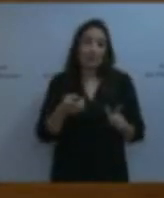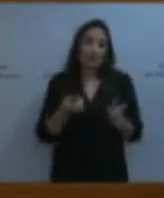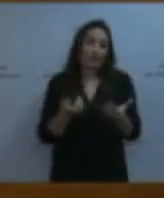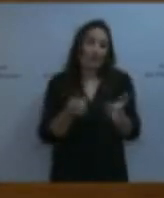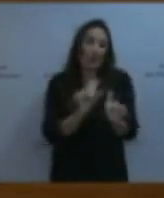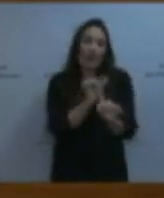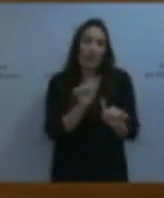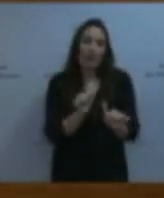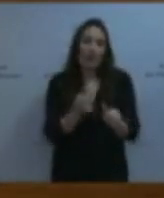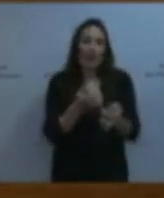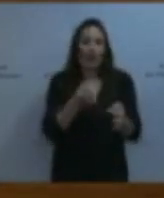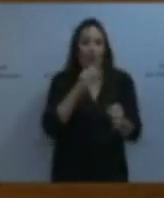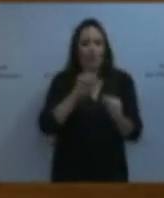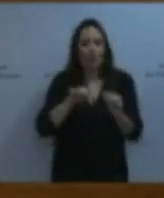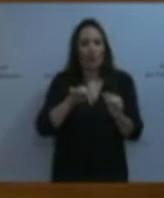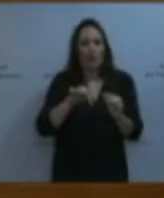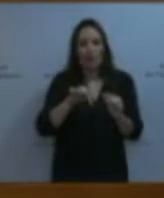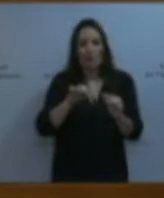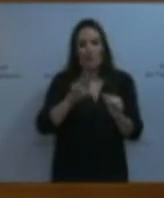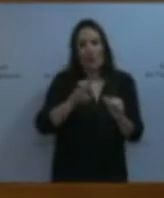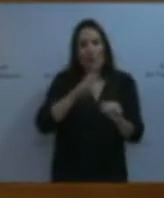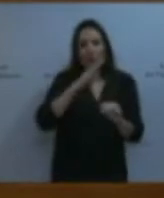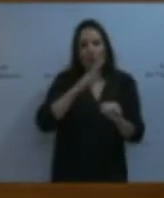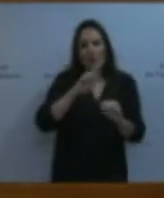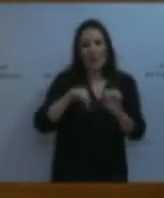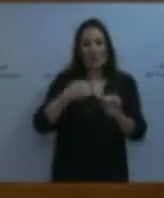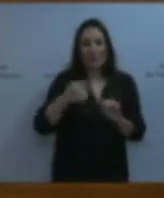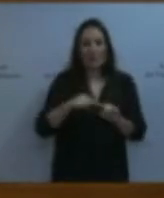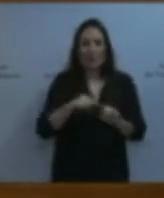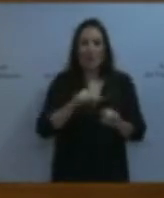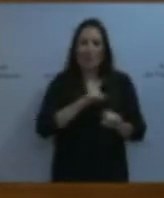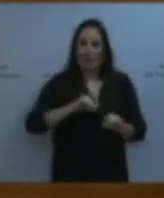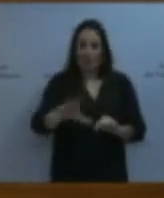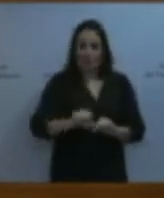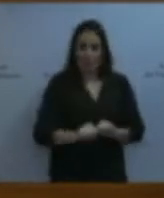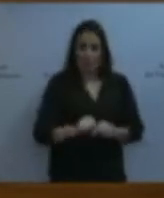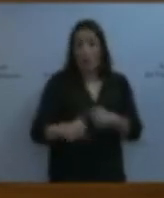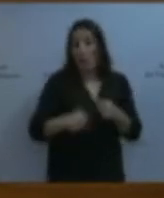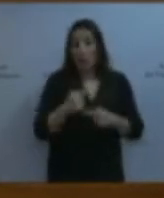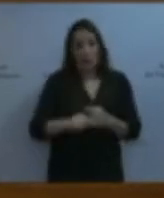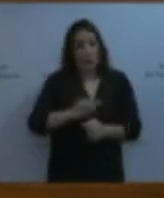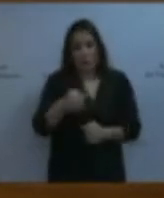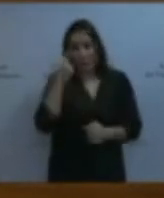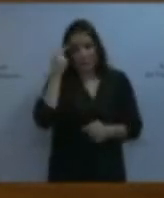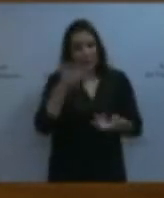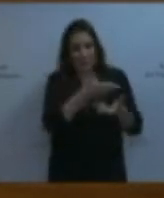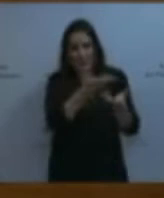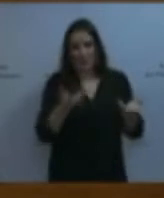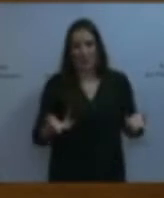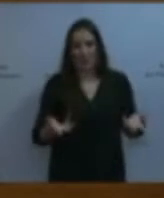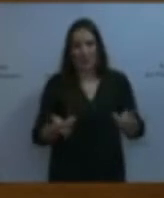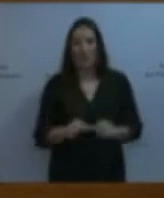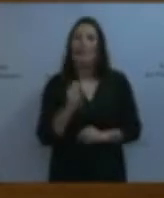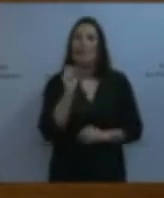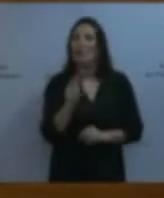coartada para su privatización, con las consecuencias nefastas que ya conocemos. Y miren, lo más sangrante de